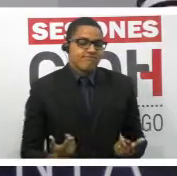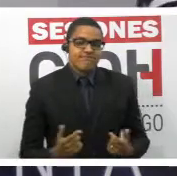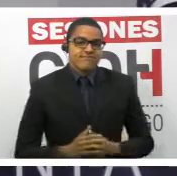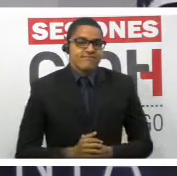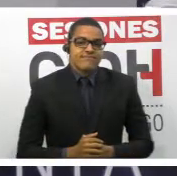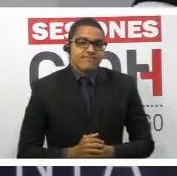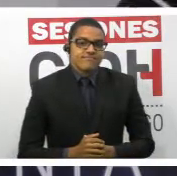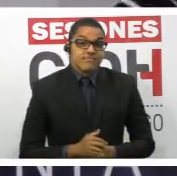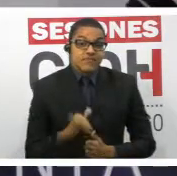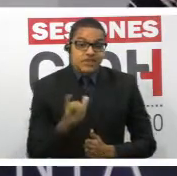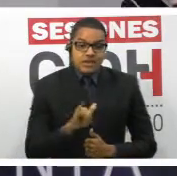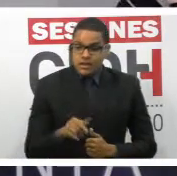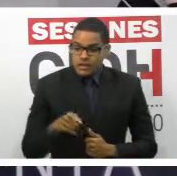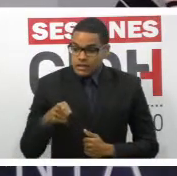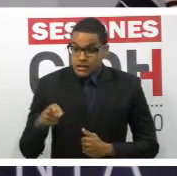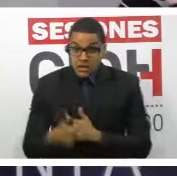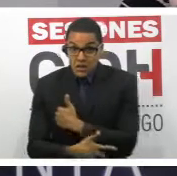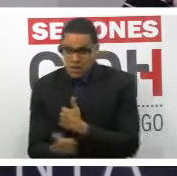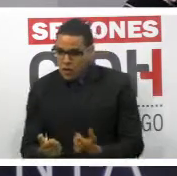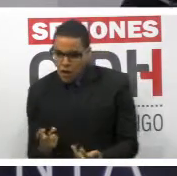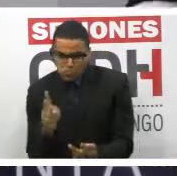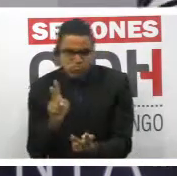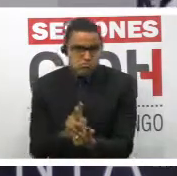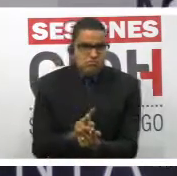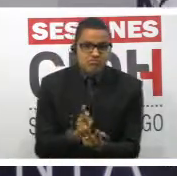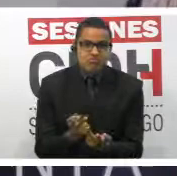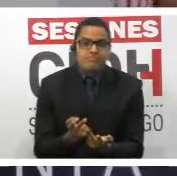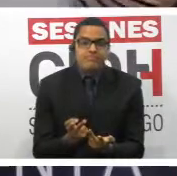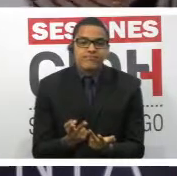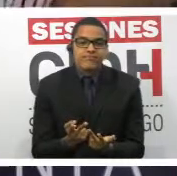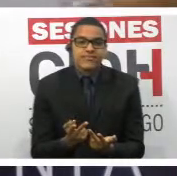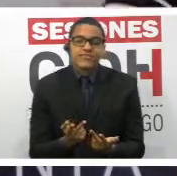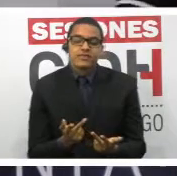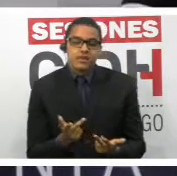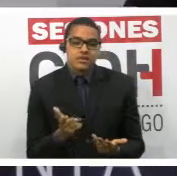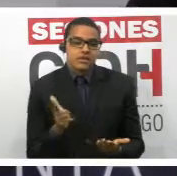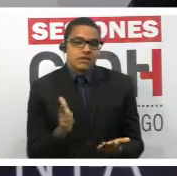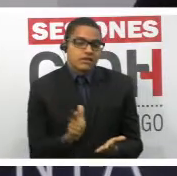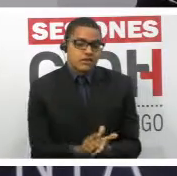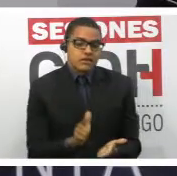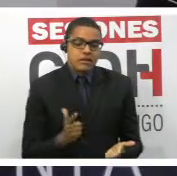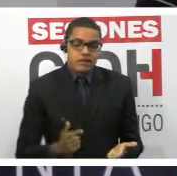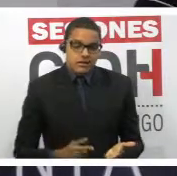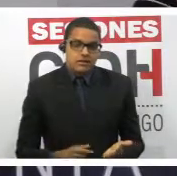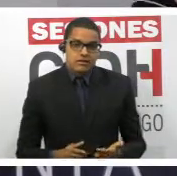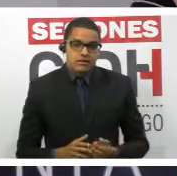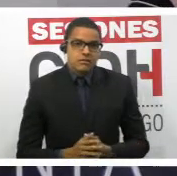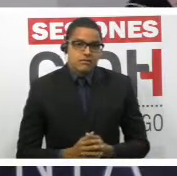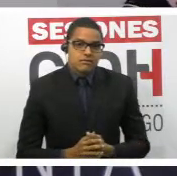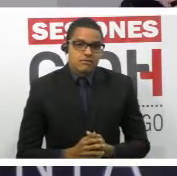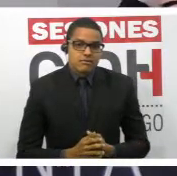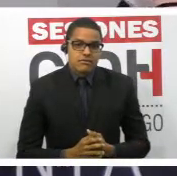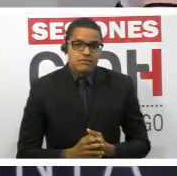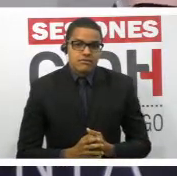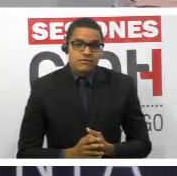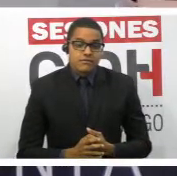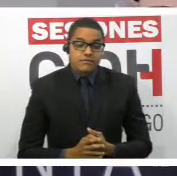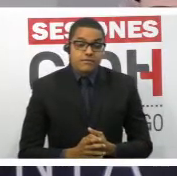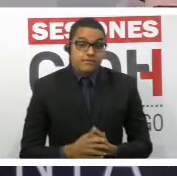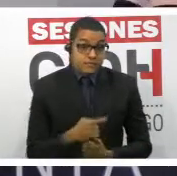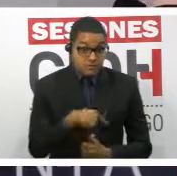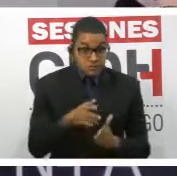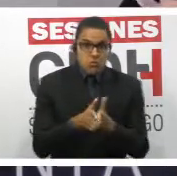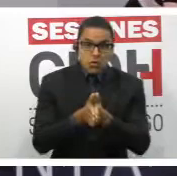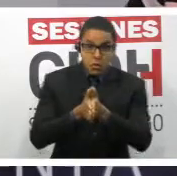describen los récords de baile y diversión y representa el interés